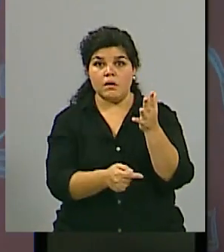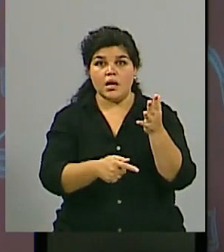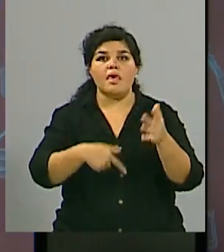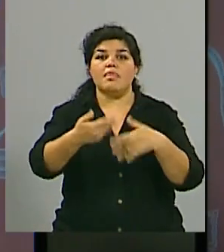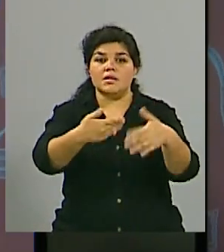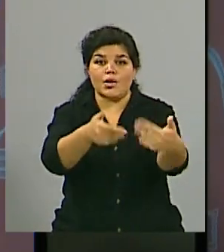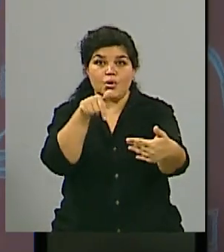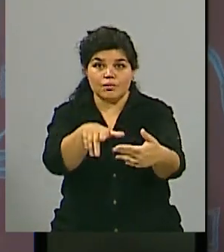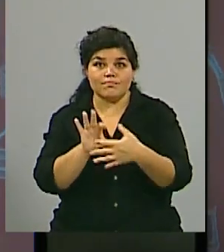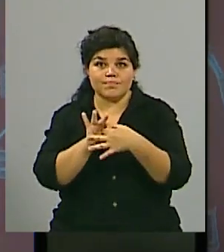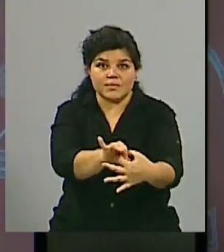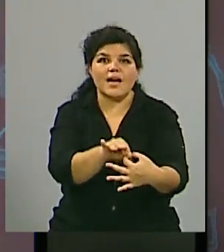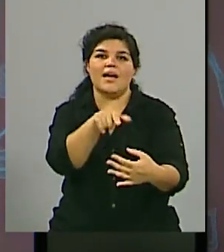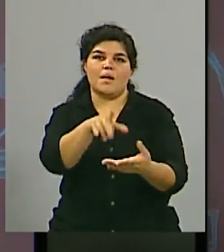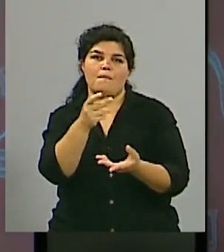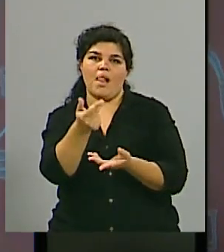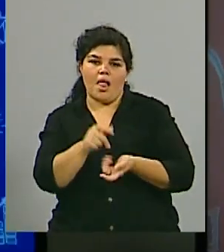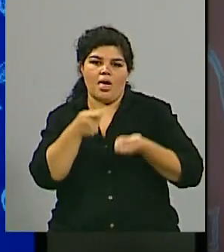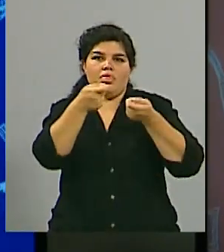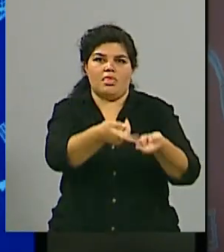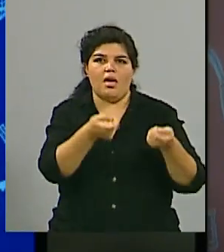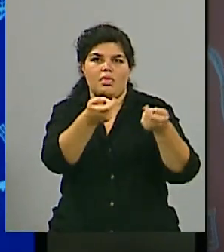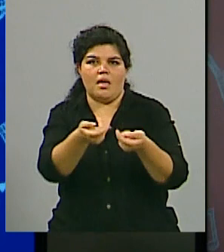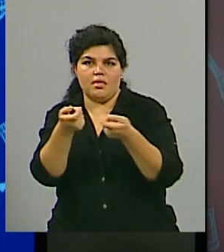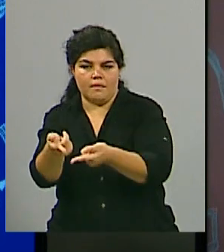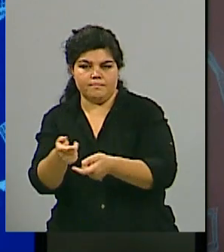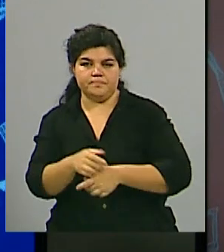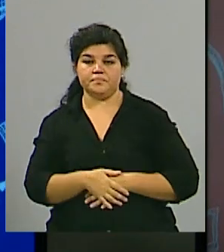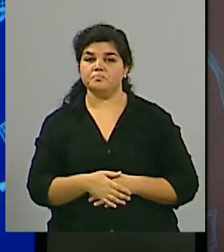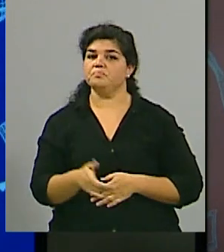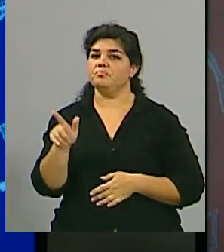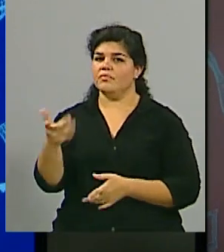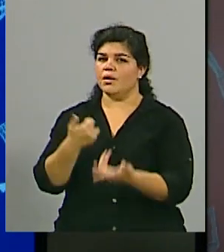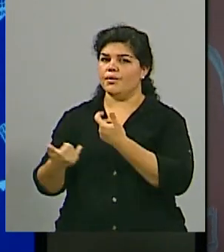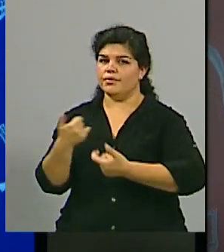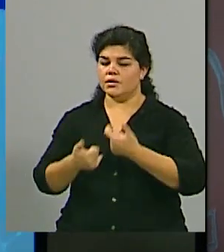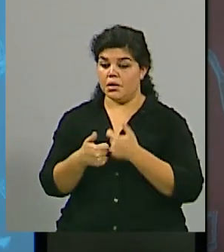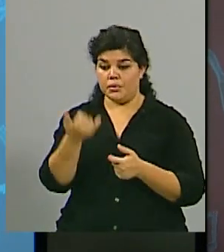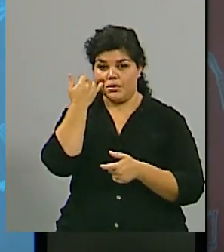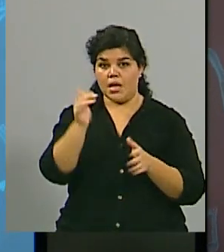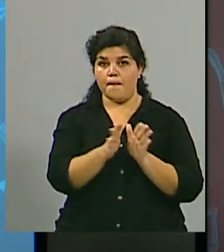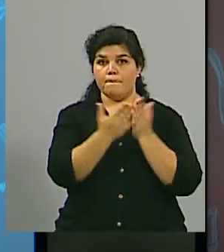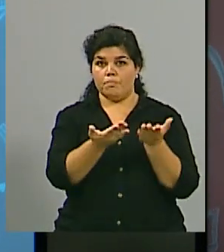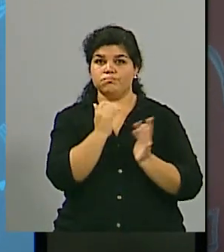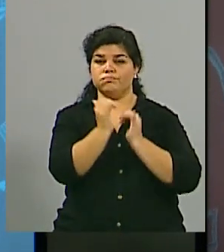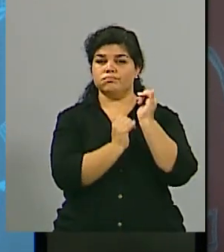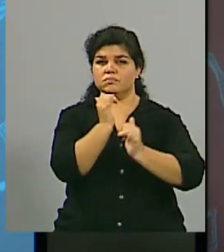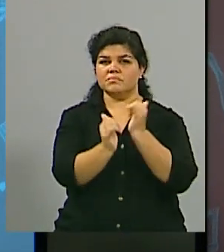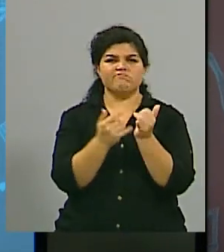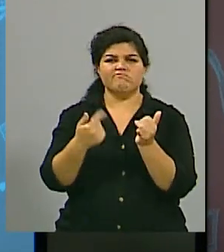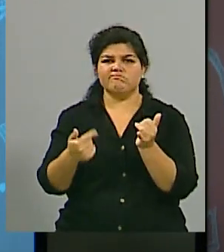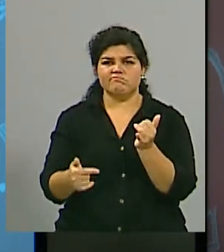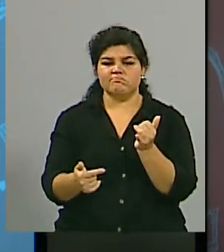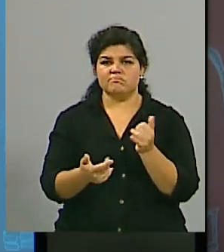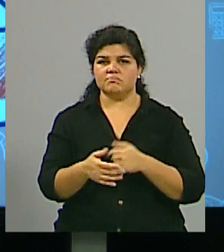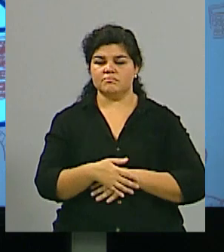ya hemos repasado, ¿cuál es el objetivo que tiene por ahí esta publicación que has presentado hace algunos días? ¿Con qué nos vamos a encontrar sobre